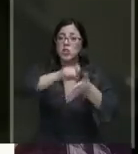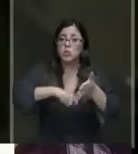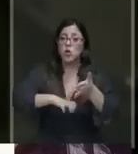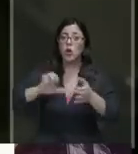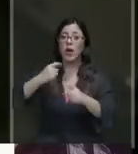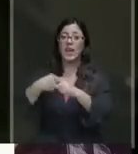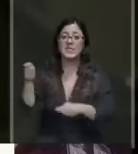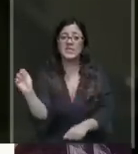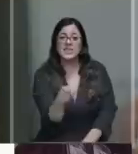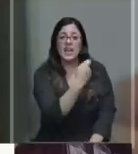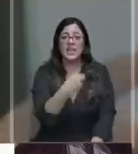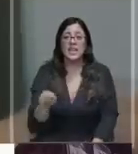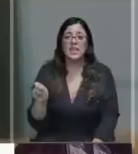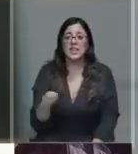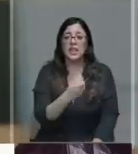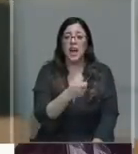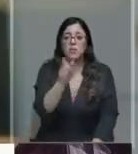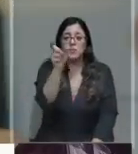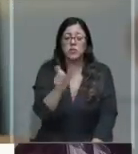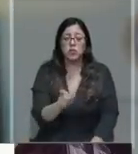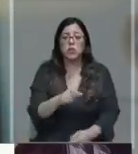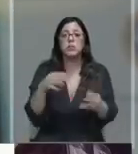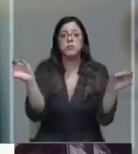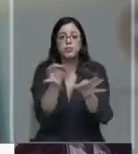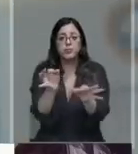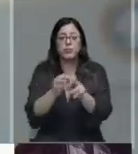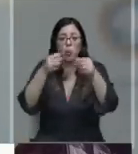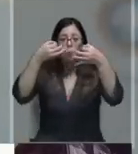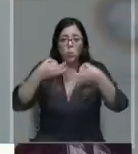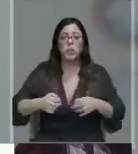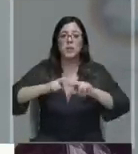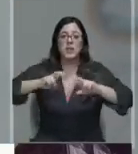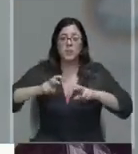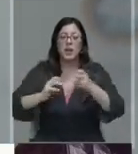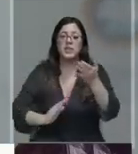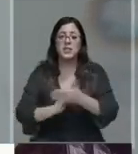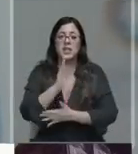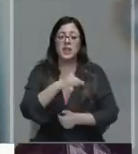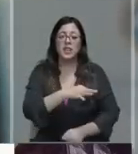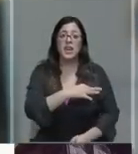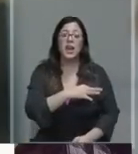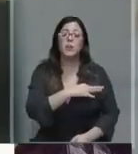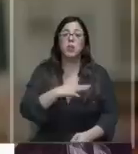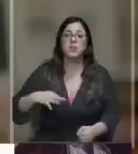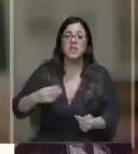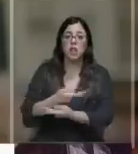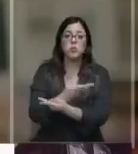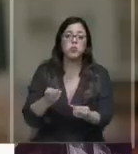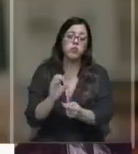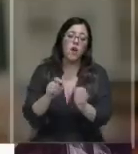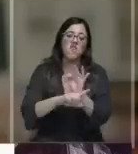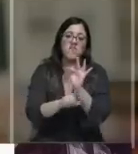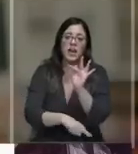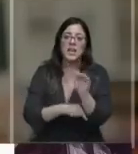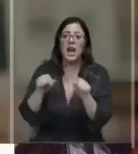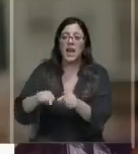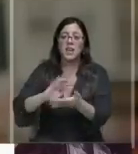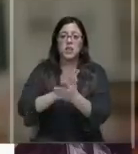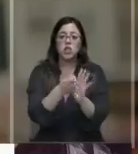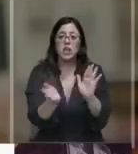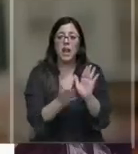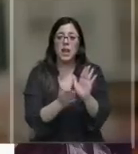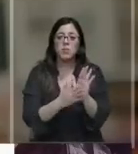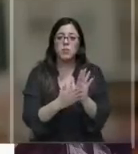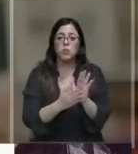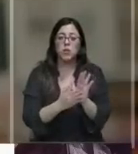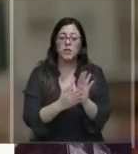extenista Paul Capdeville, rompe el silencio en medio de una investigación iniciada por el Ministerio Público. Tenemos todos los antecedentes